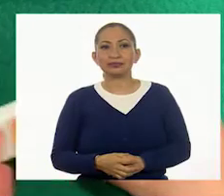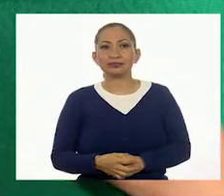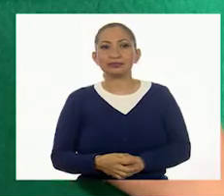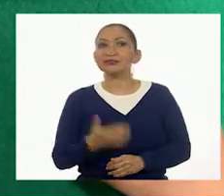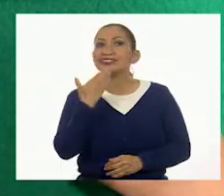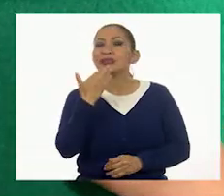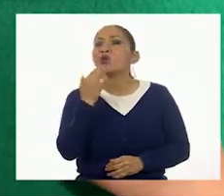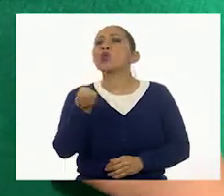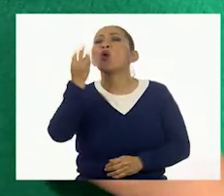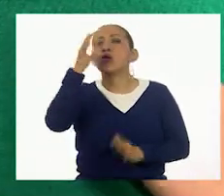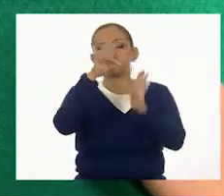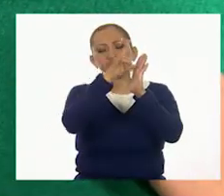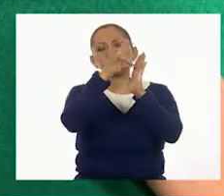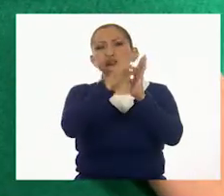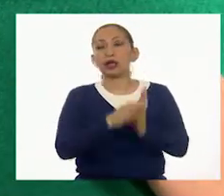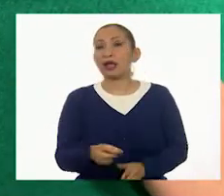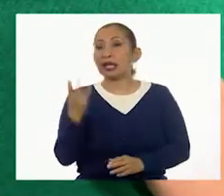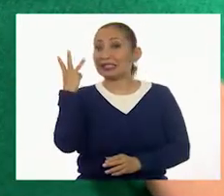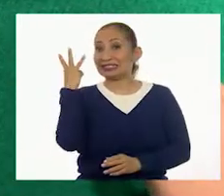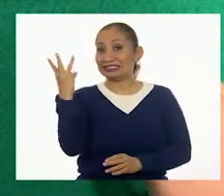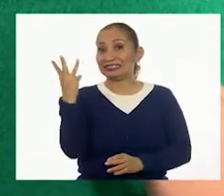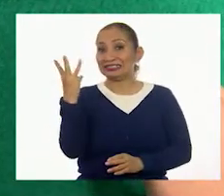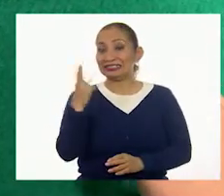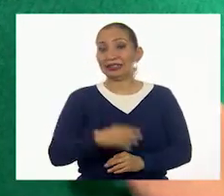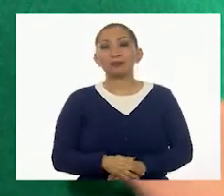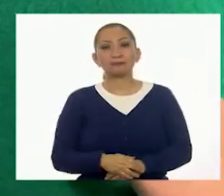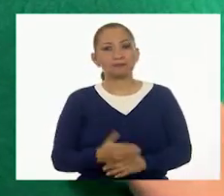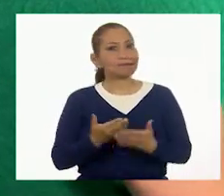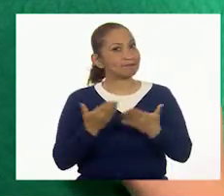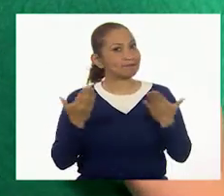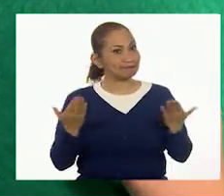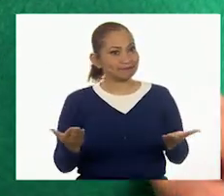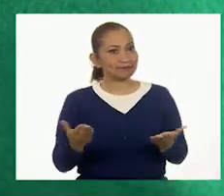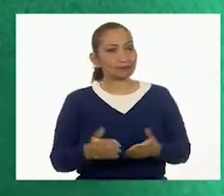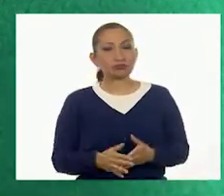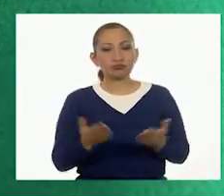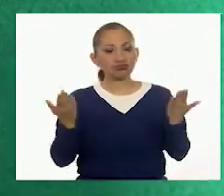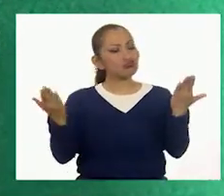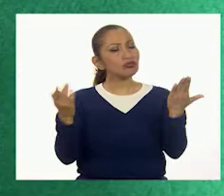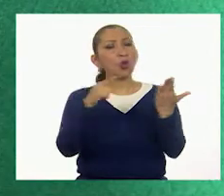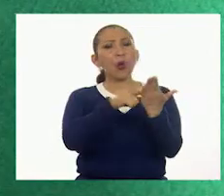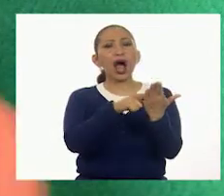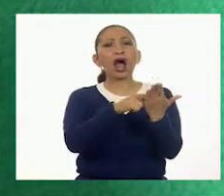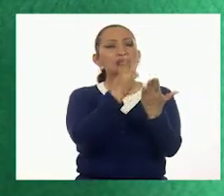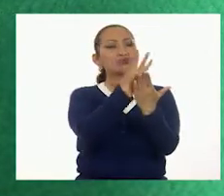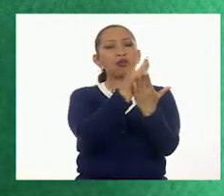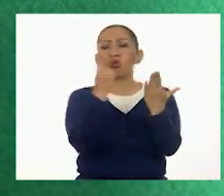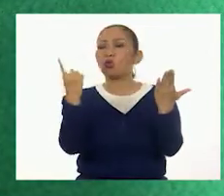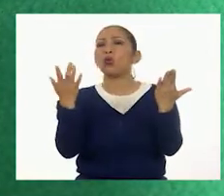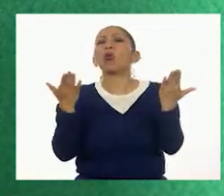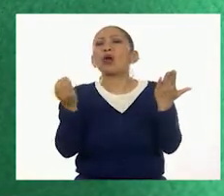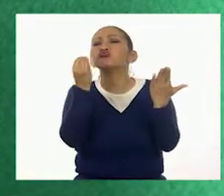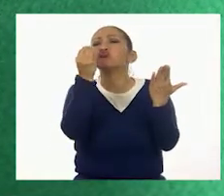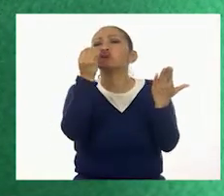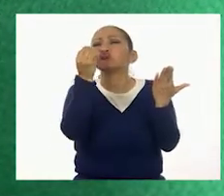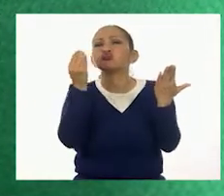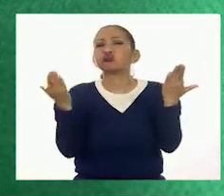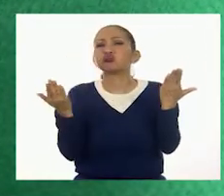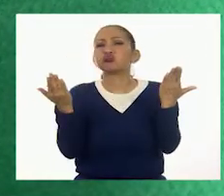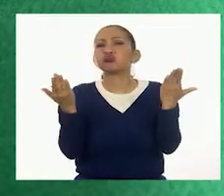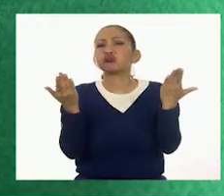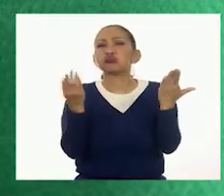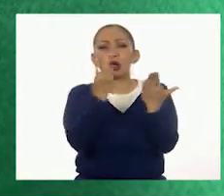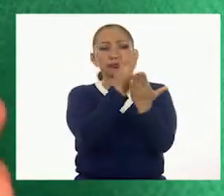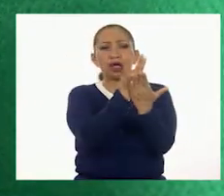Muy bien, ¿cuántos puntitos hay? Tres. Ahora, ¿cuál tiene más puntitos? ¿Estos